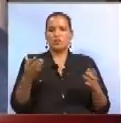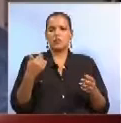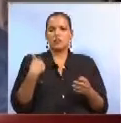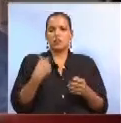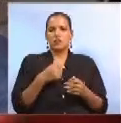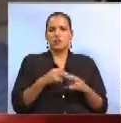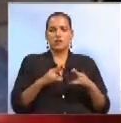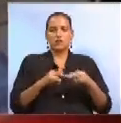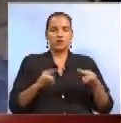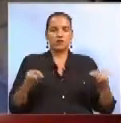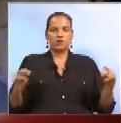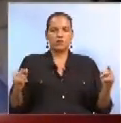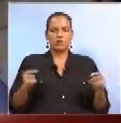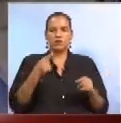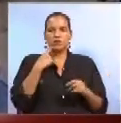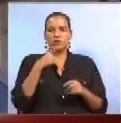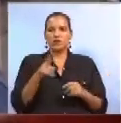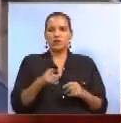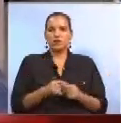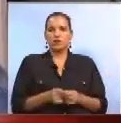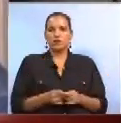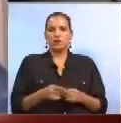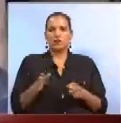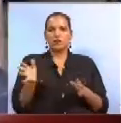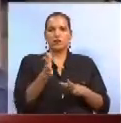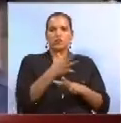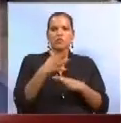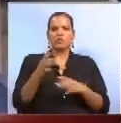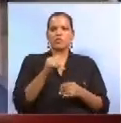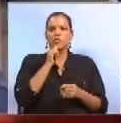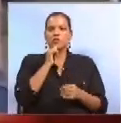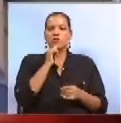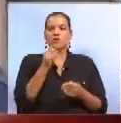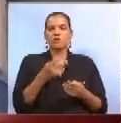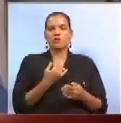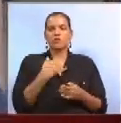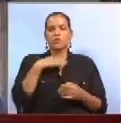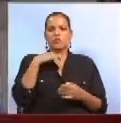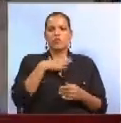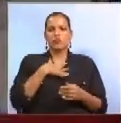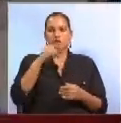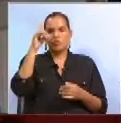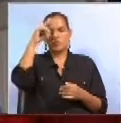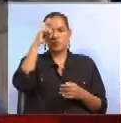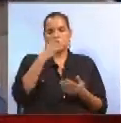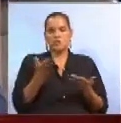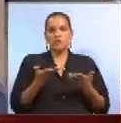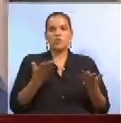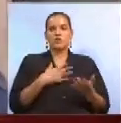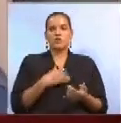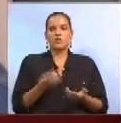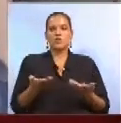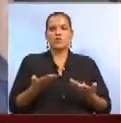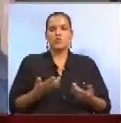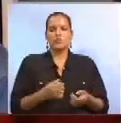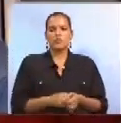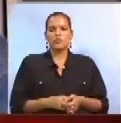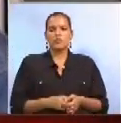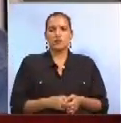es decir, cuando pasa por la intemperie y pasa en contacto con el agua, se evapora, es mucho más complicado saber la identidad de este